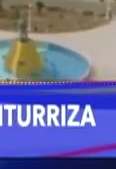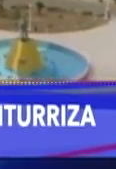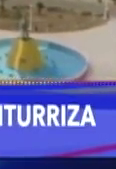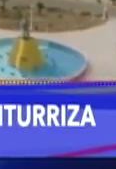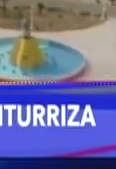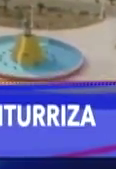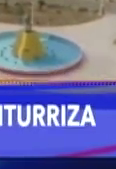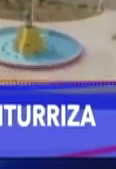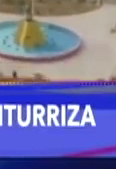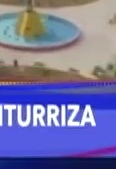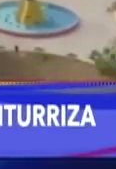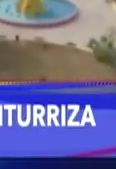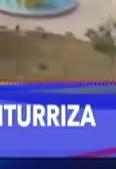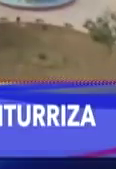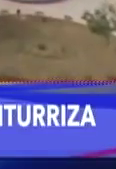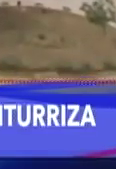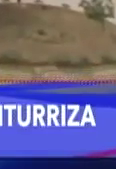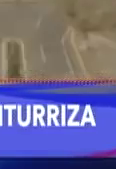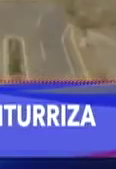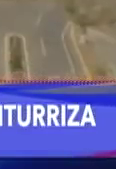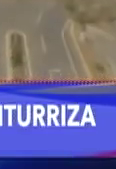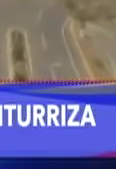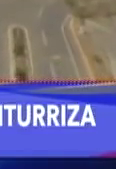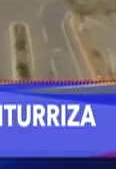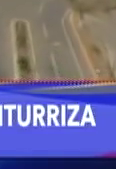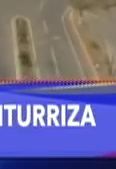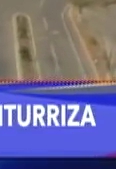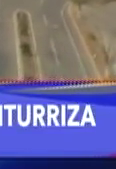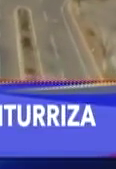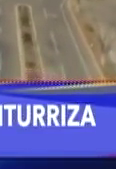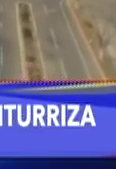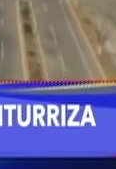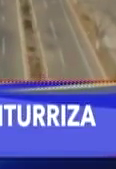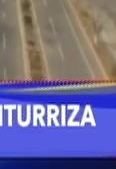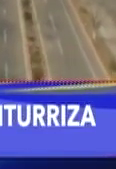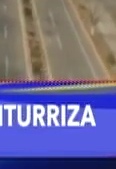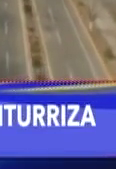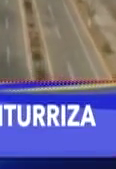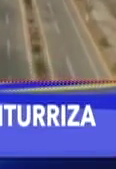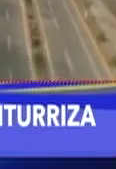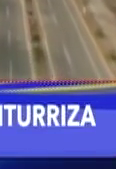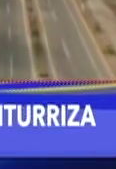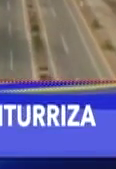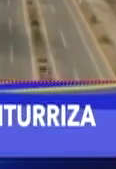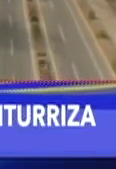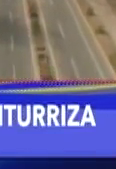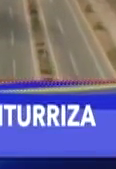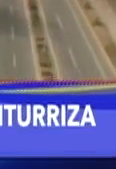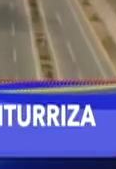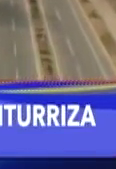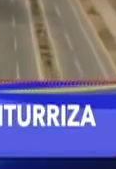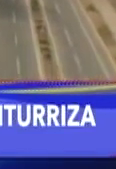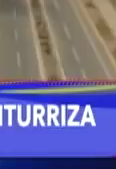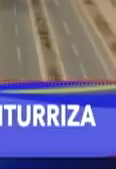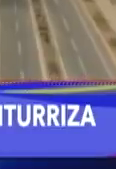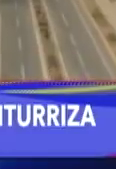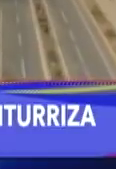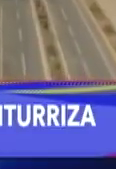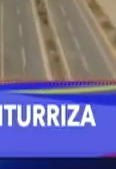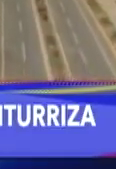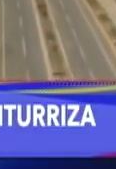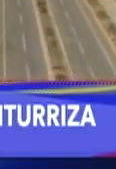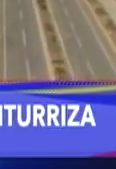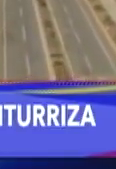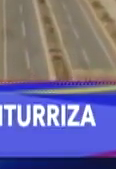Bolivariana, el control del territorio nacional. Y como presidente constitucional estoy gobernando todos los